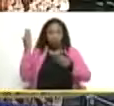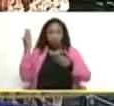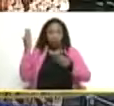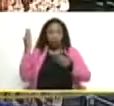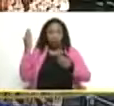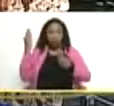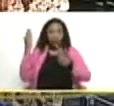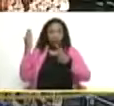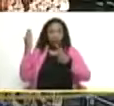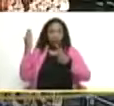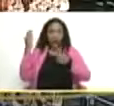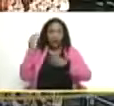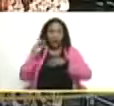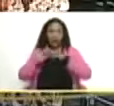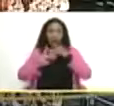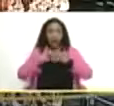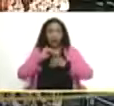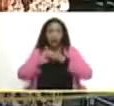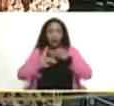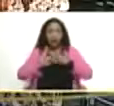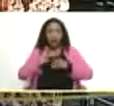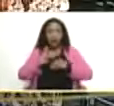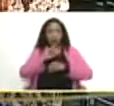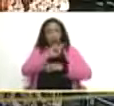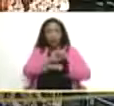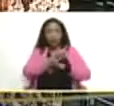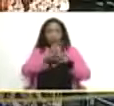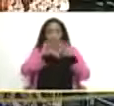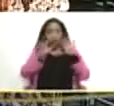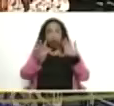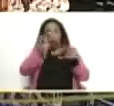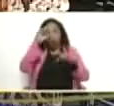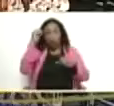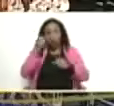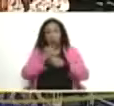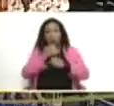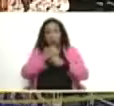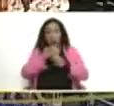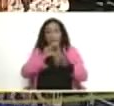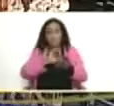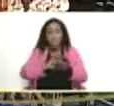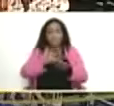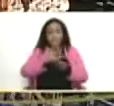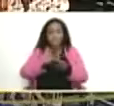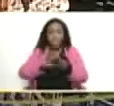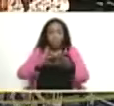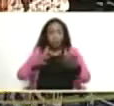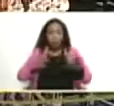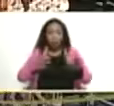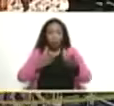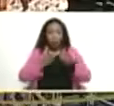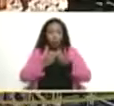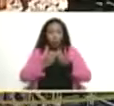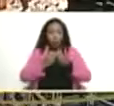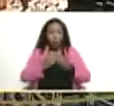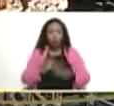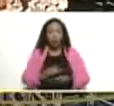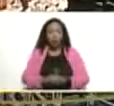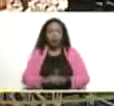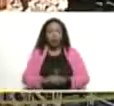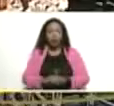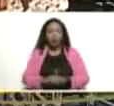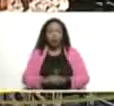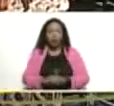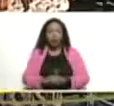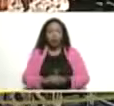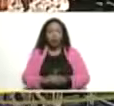se ejecutaron 18 operaciones estratégicas conjuntas, con los